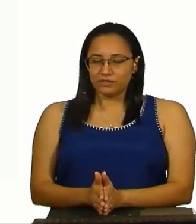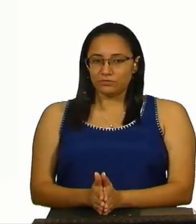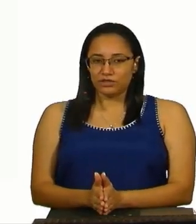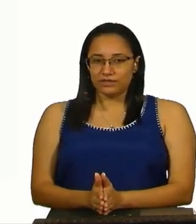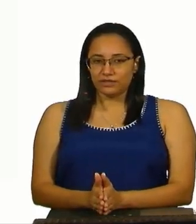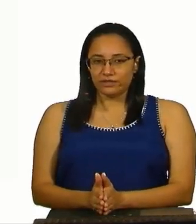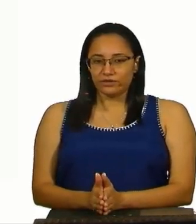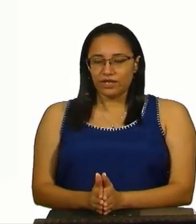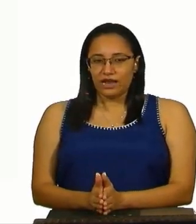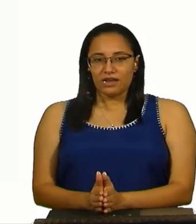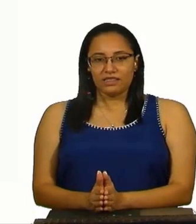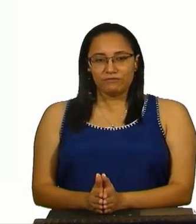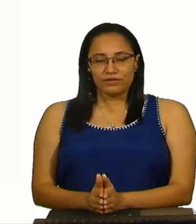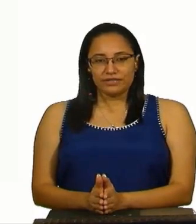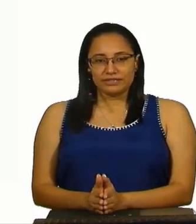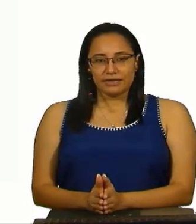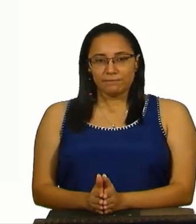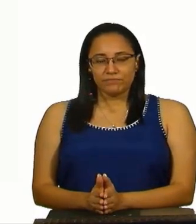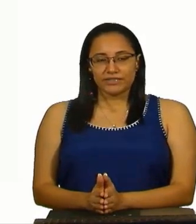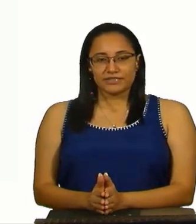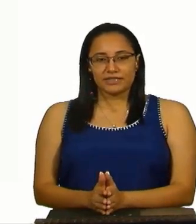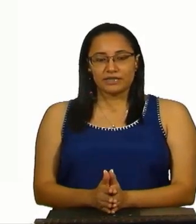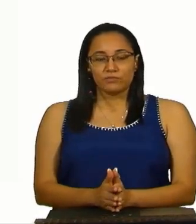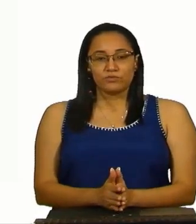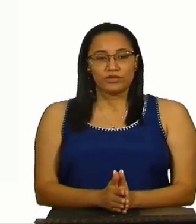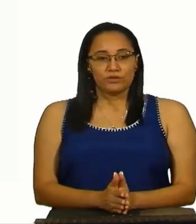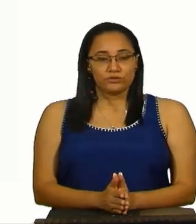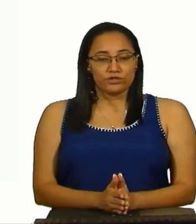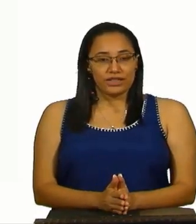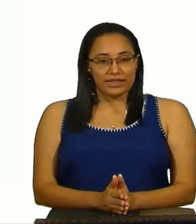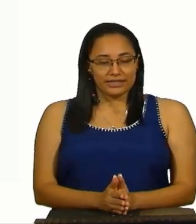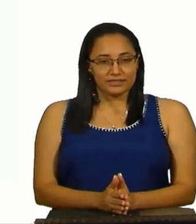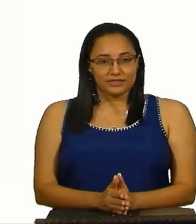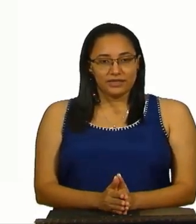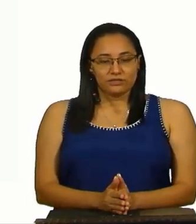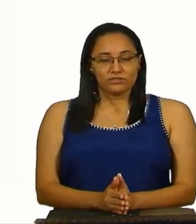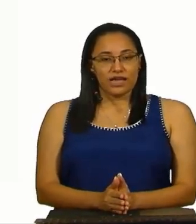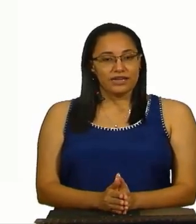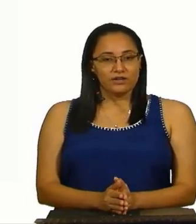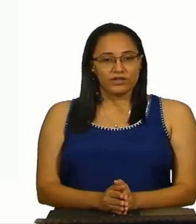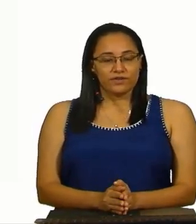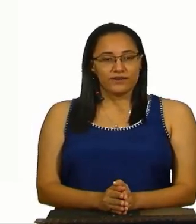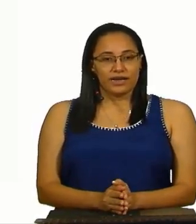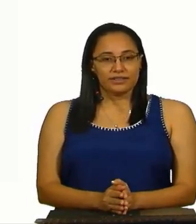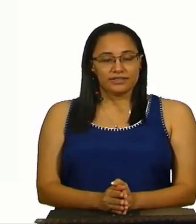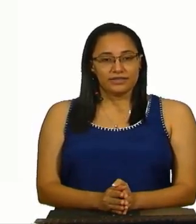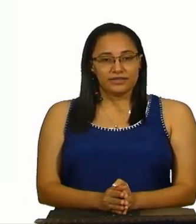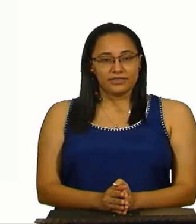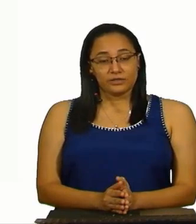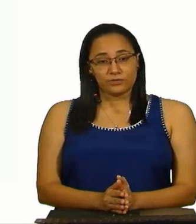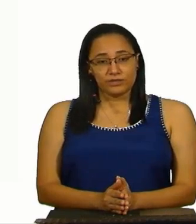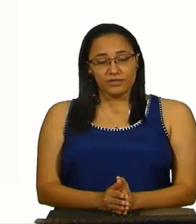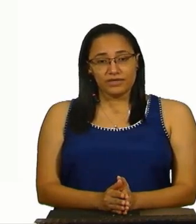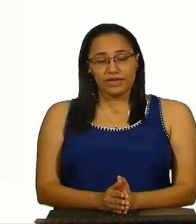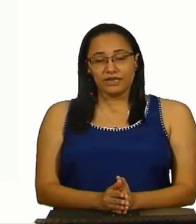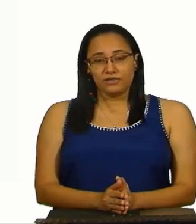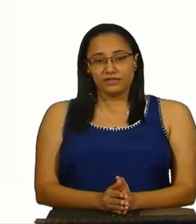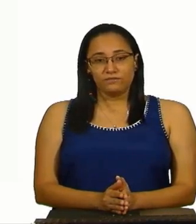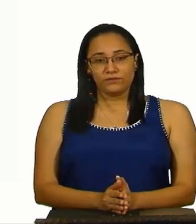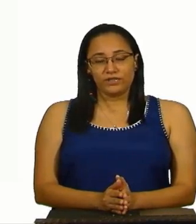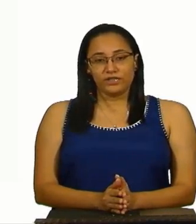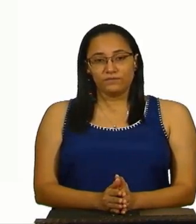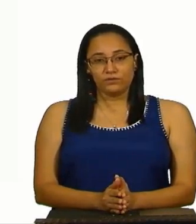es el mismo del anterior, la diferencia es que tenemos el uso de let. Entonces ahí no lleva antes de, después de me,